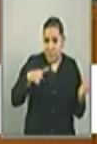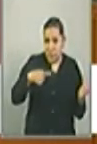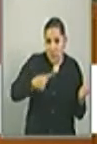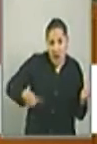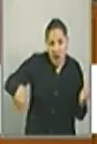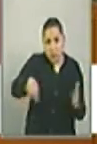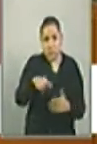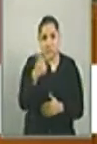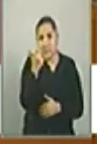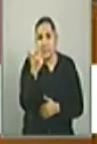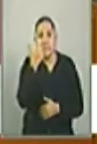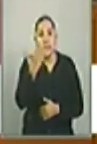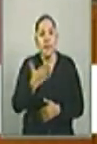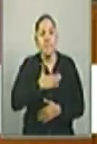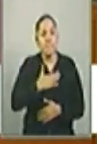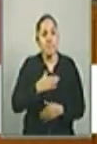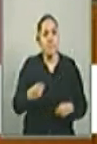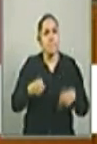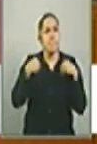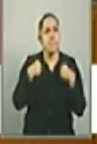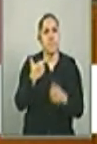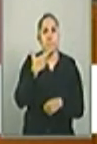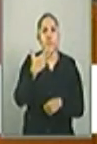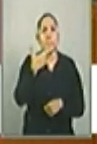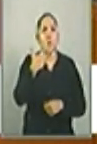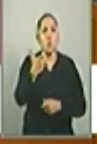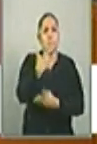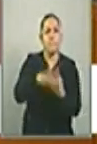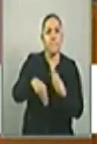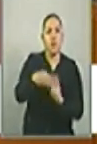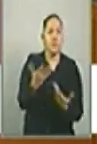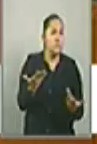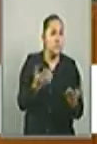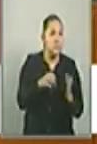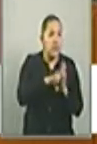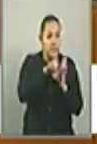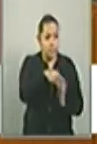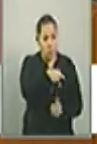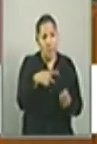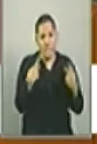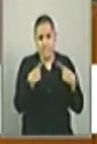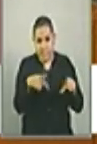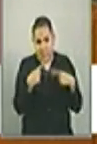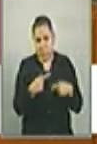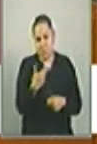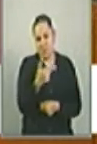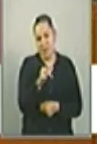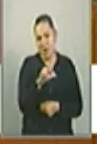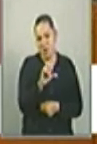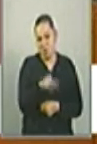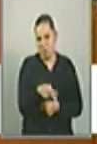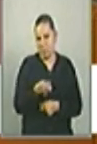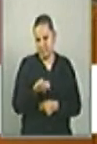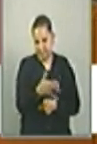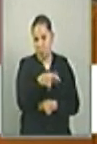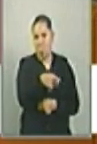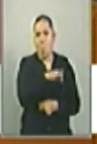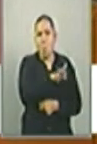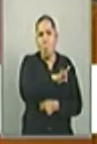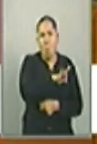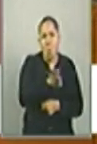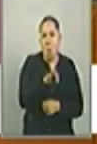halcón puede estar recibiendo una compensación entre 10 mil y 20 mil pesos